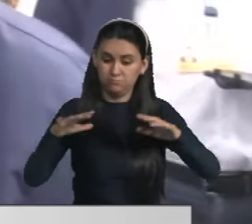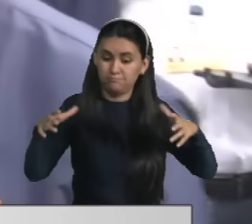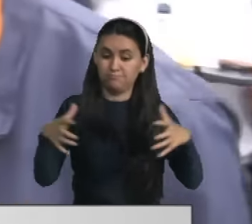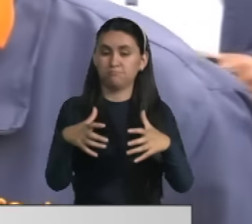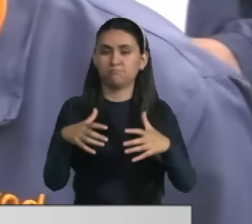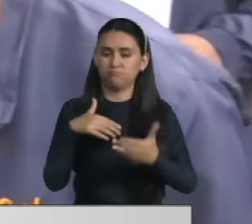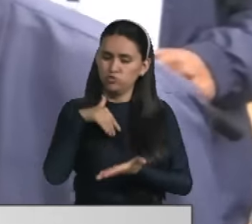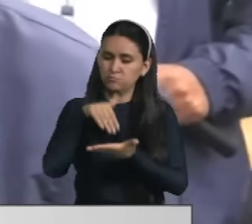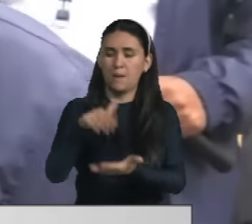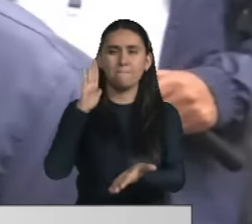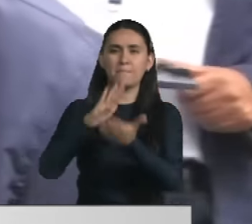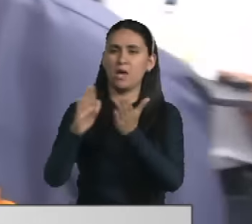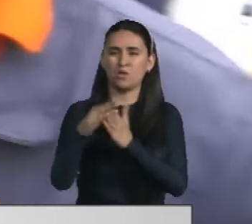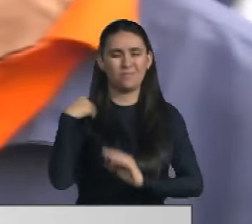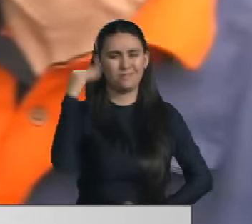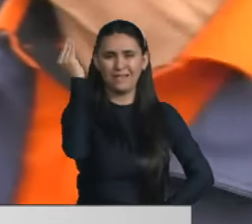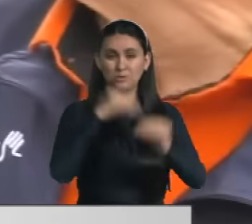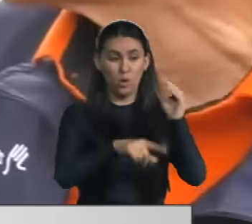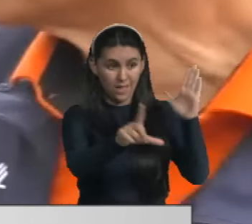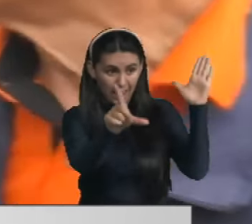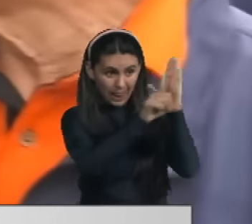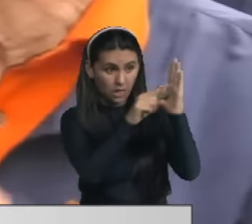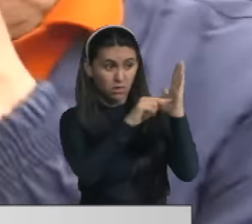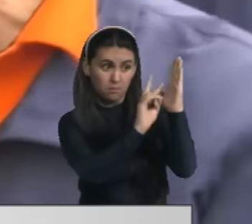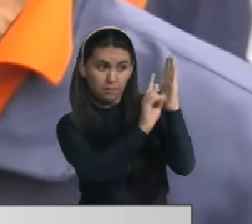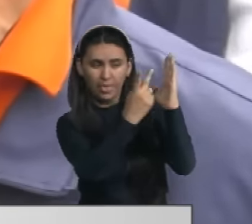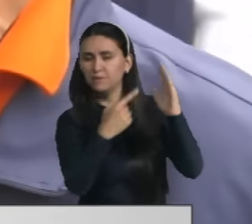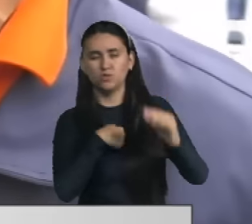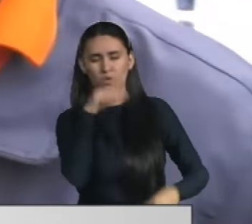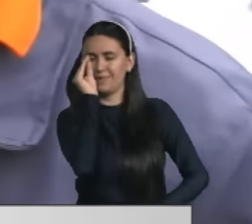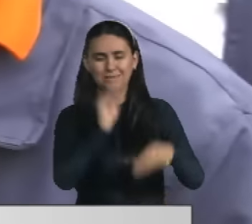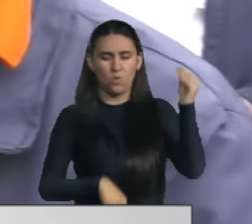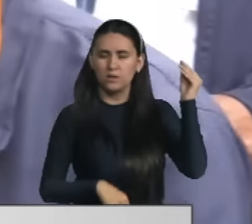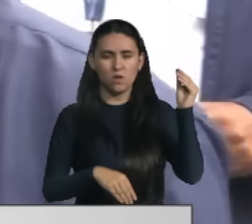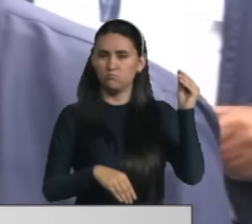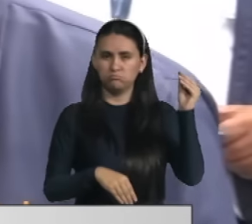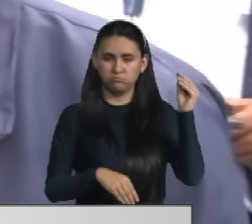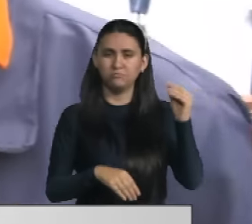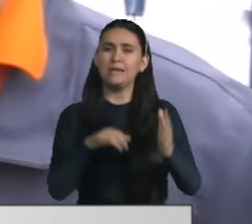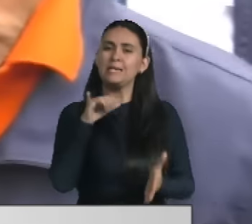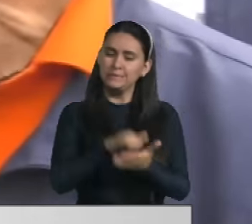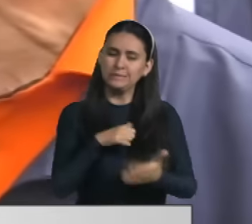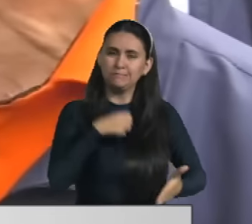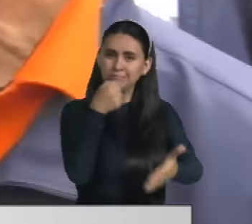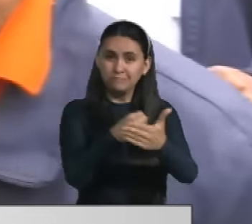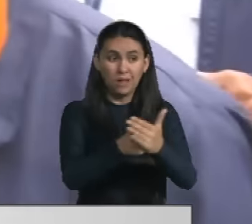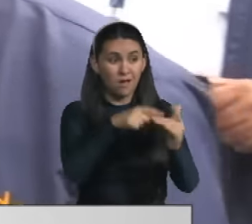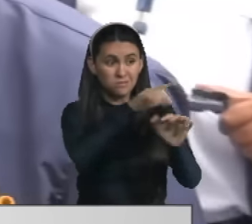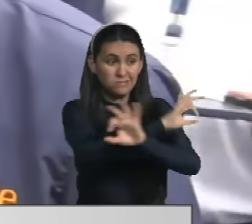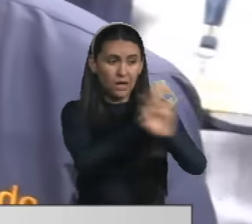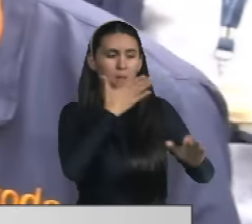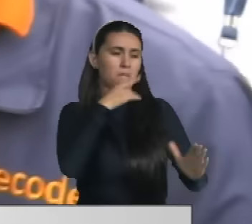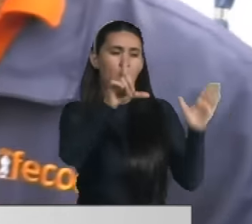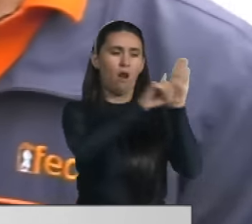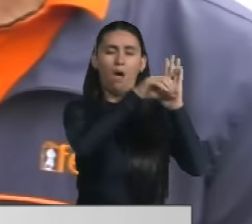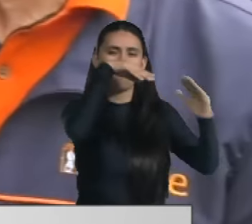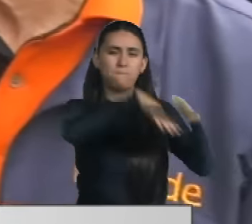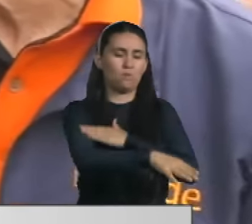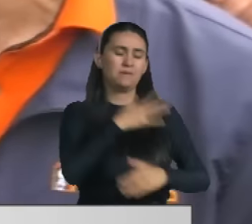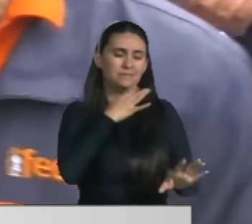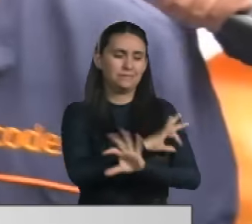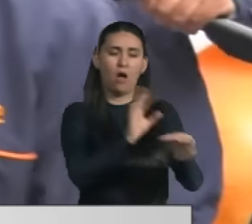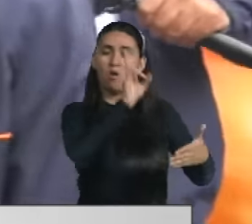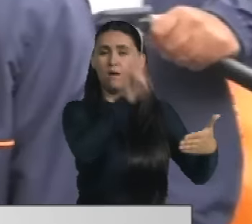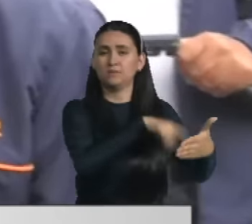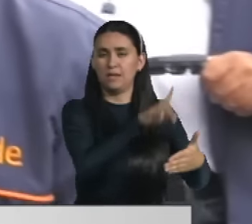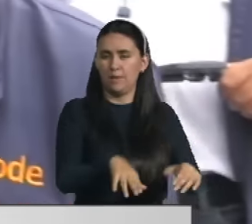apoyamos ese proyecto de ley con esa enmienda y estamos trabajando por hundir ese proyecto. Presidente, siendo